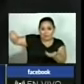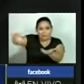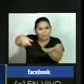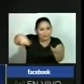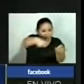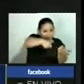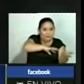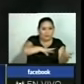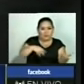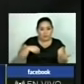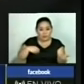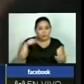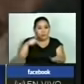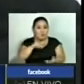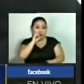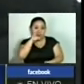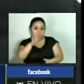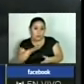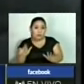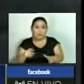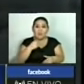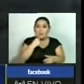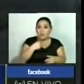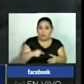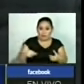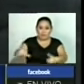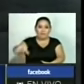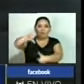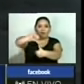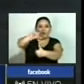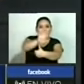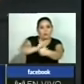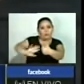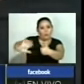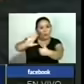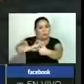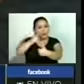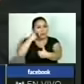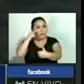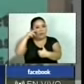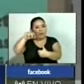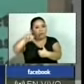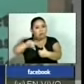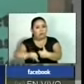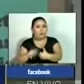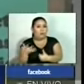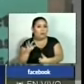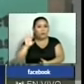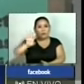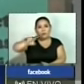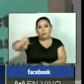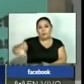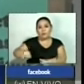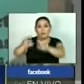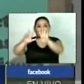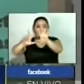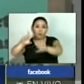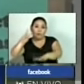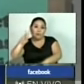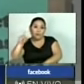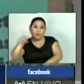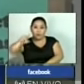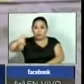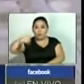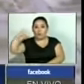Económica Centroamericana. Los países que conforman el Triángulo Norte reflejarían pérdidas por más de 4.821 millones